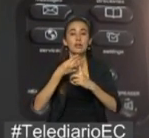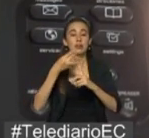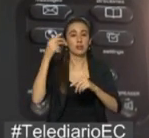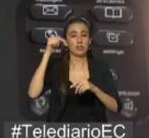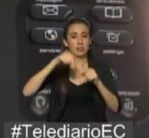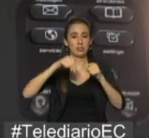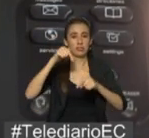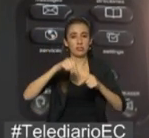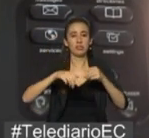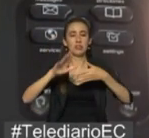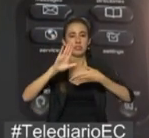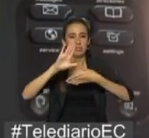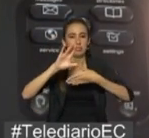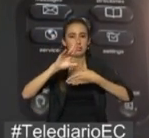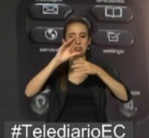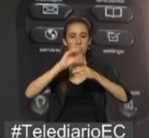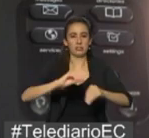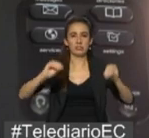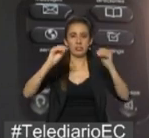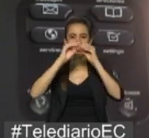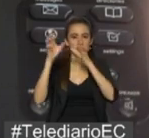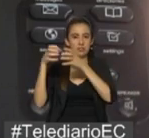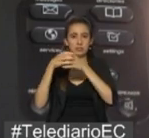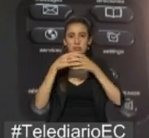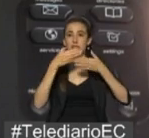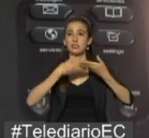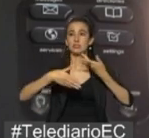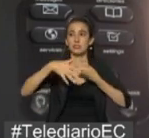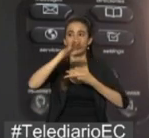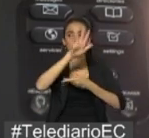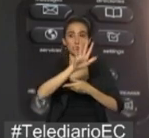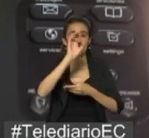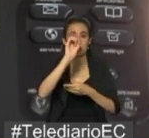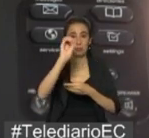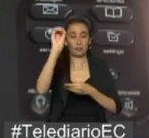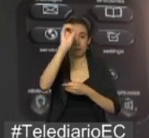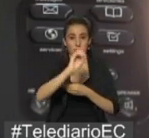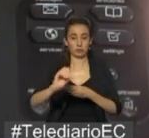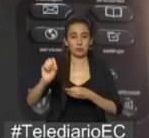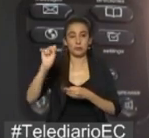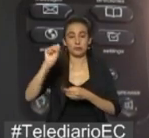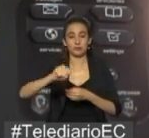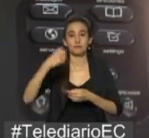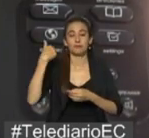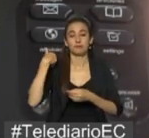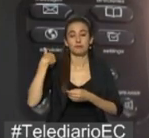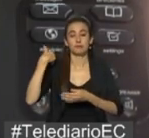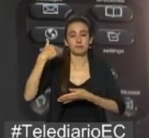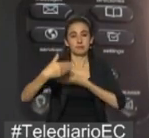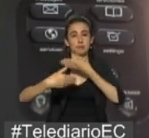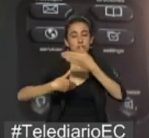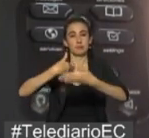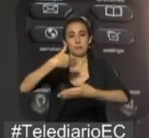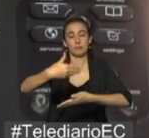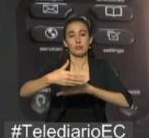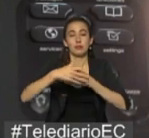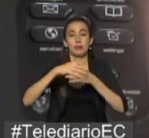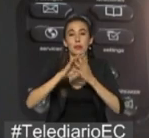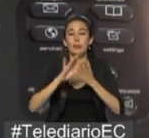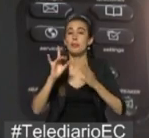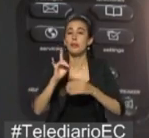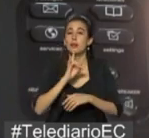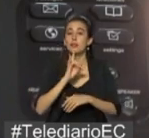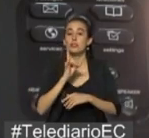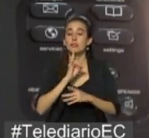en países latinoamericanos, pero el 50% posiblemente de los ecuatorianos que quieren volver se encuentran en los Estados Unidos.